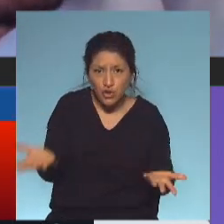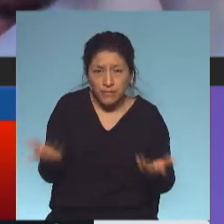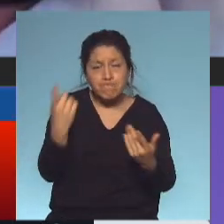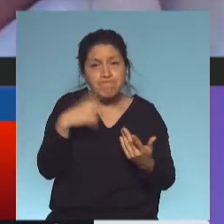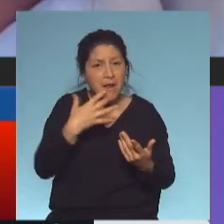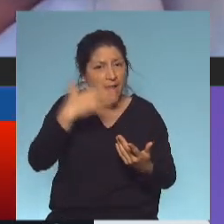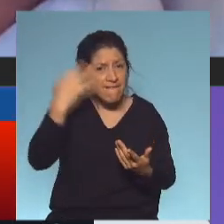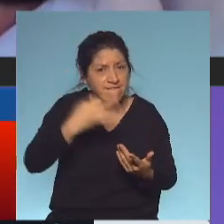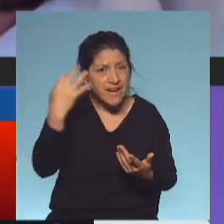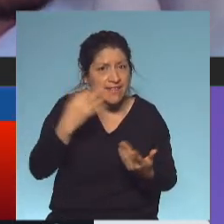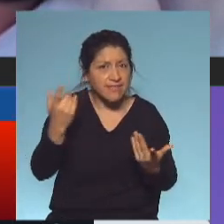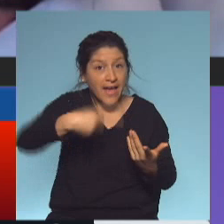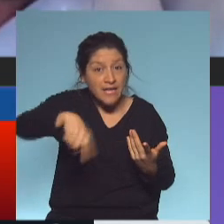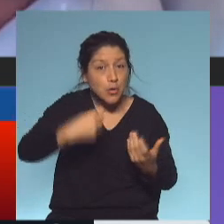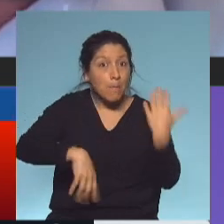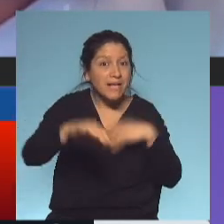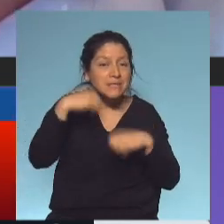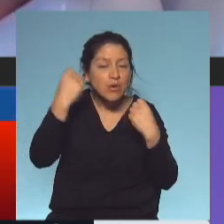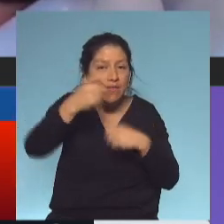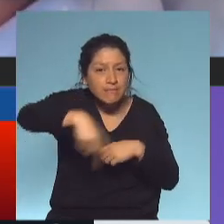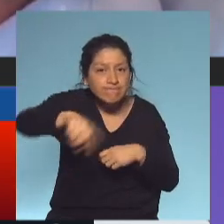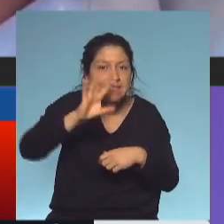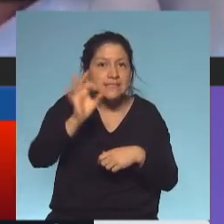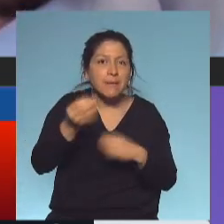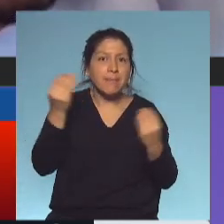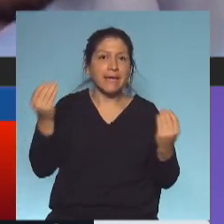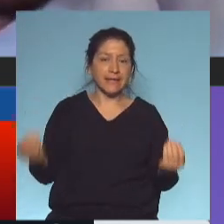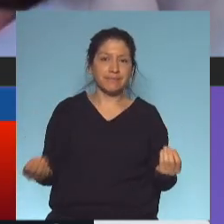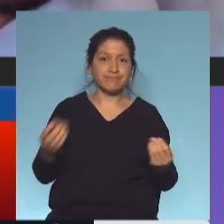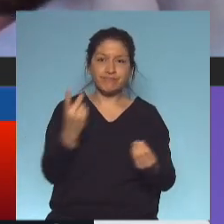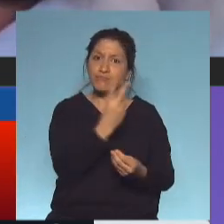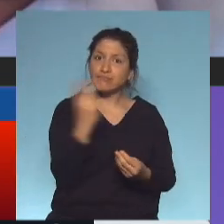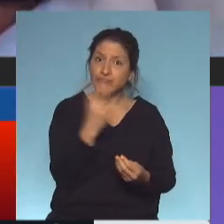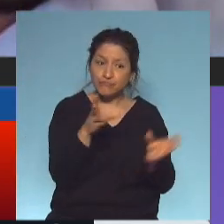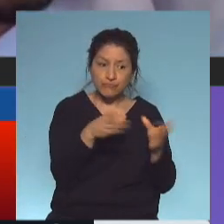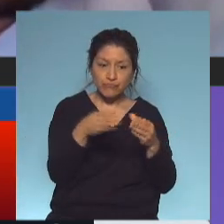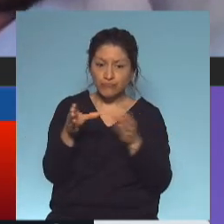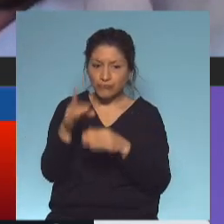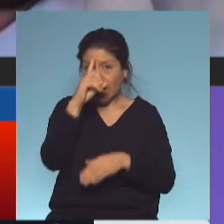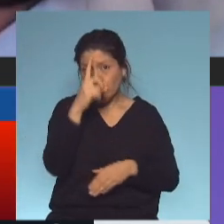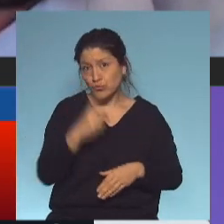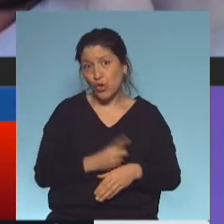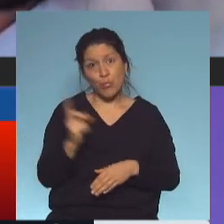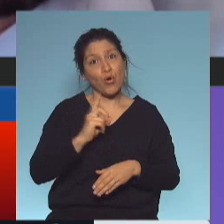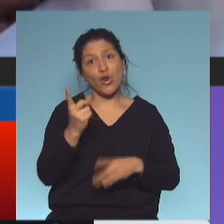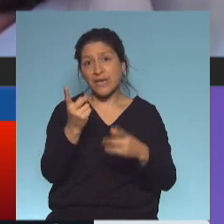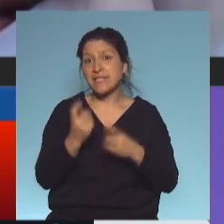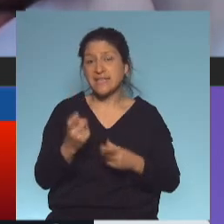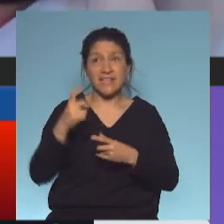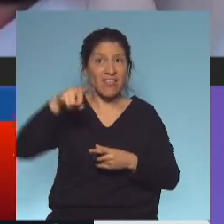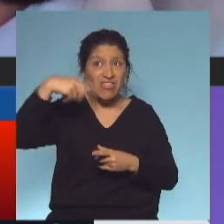los actores, y eso es lo que hay que enfatizar, son lo bastante autónomos como para no depender de lo que se establezca desde